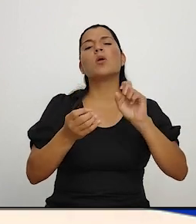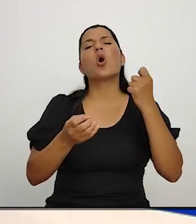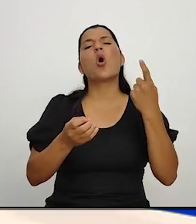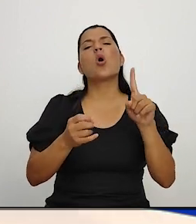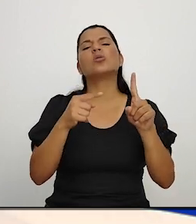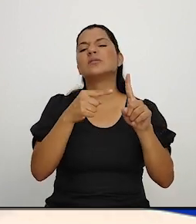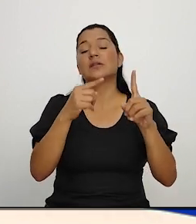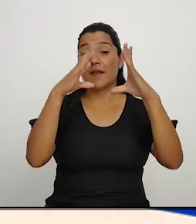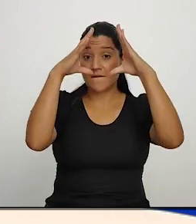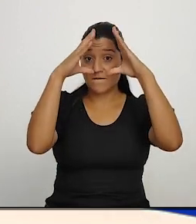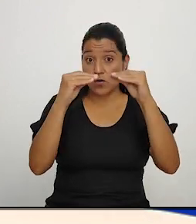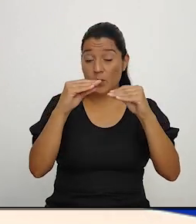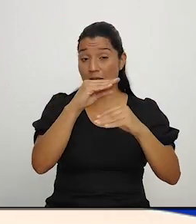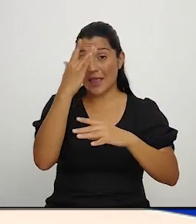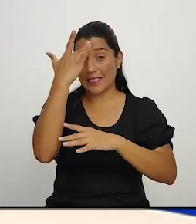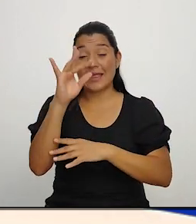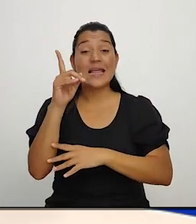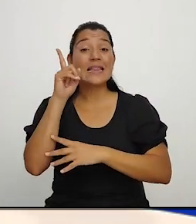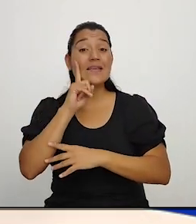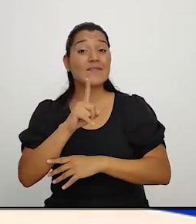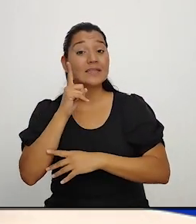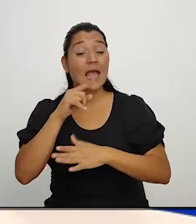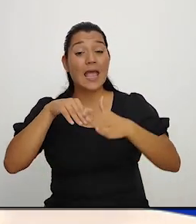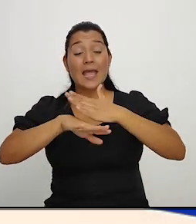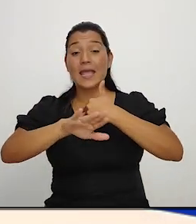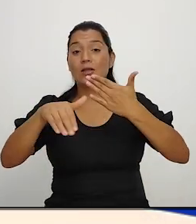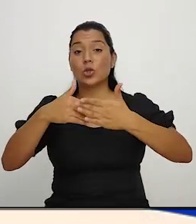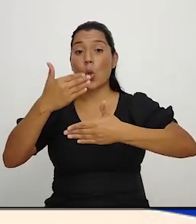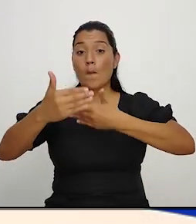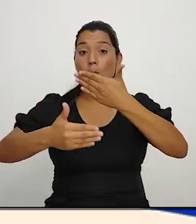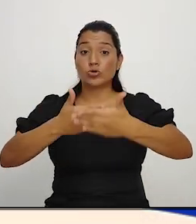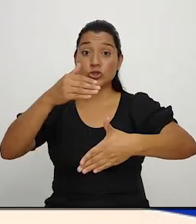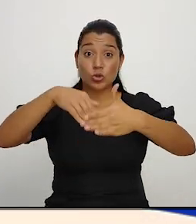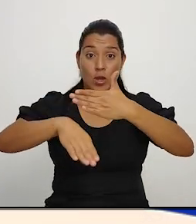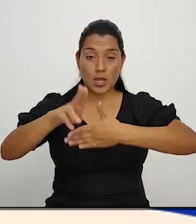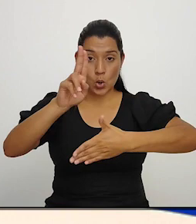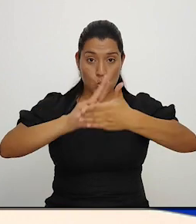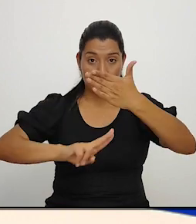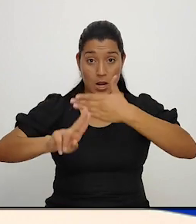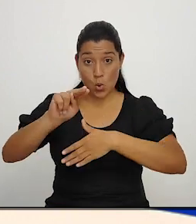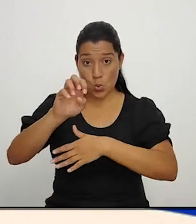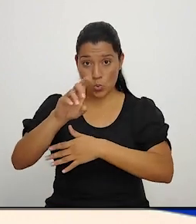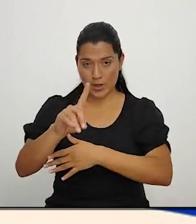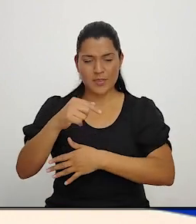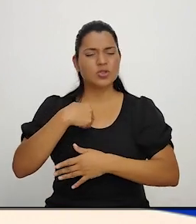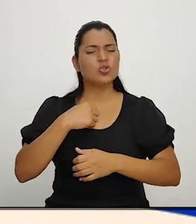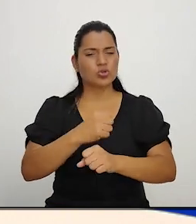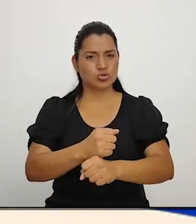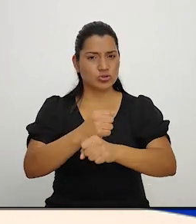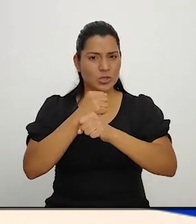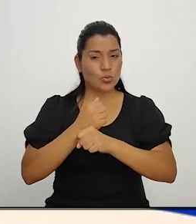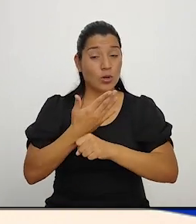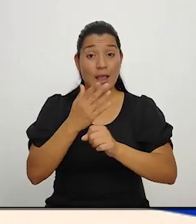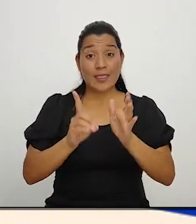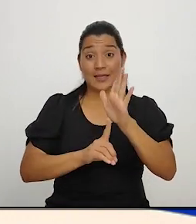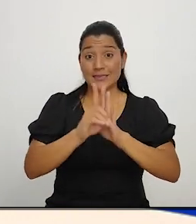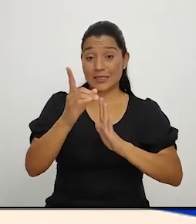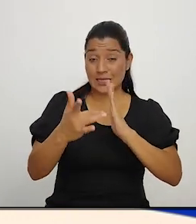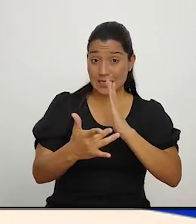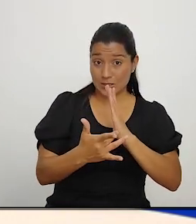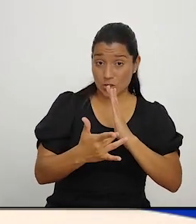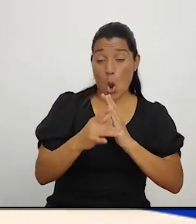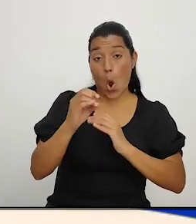información e Inteligencia artificial de todos los procesos de la onet estoy seguro que el desarrollo tecnológico con la